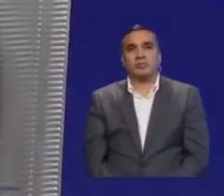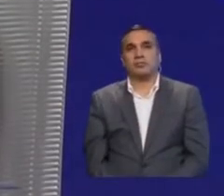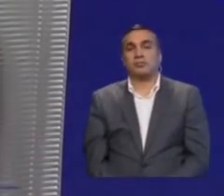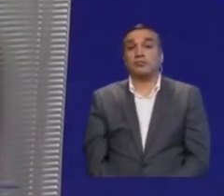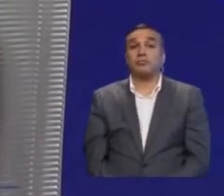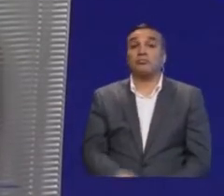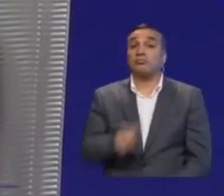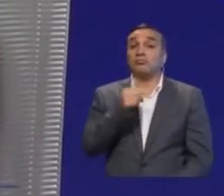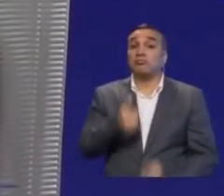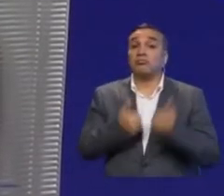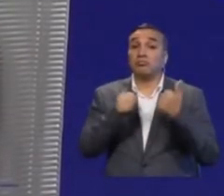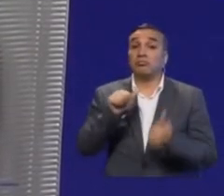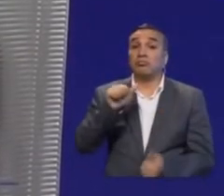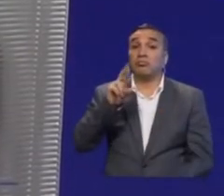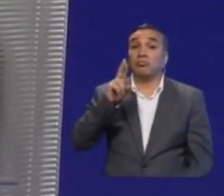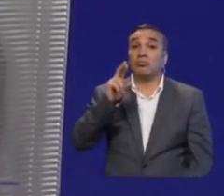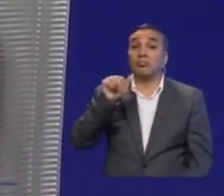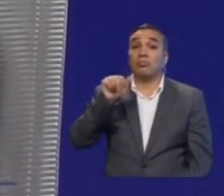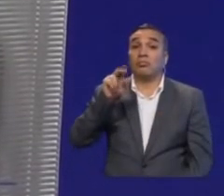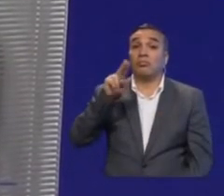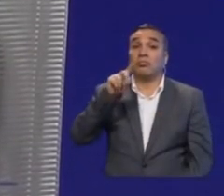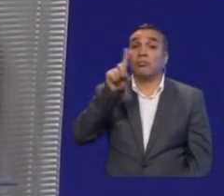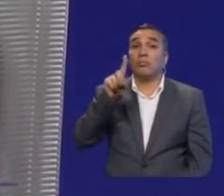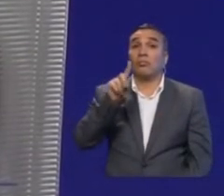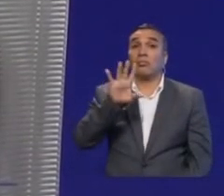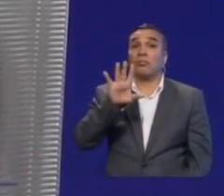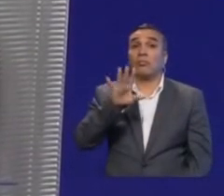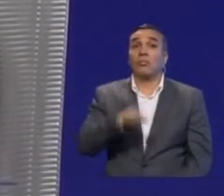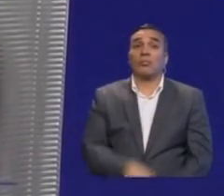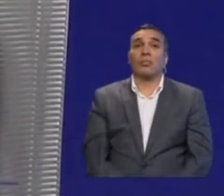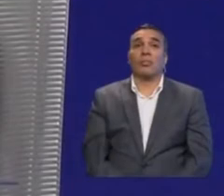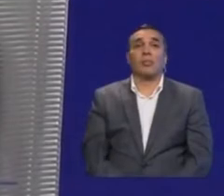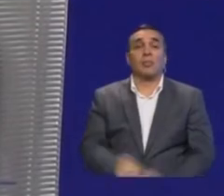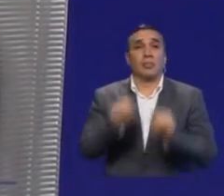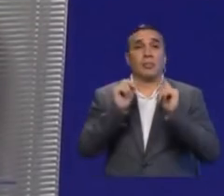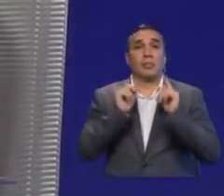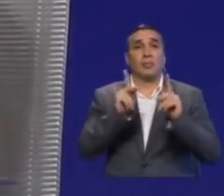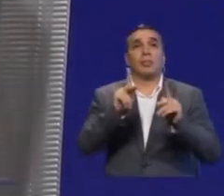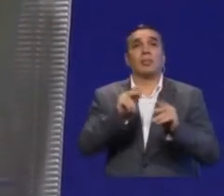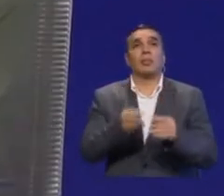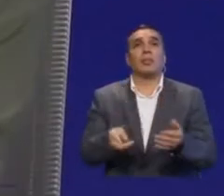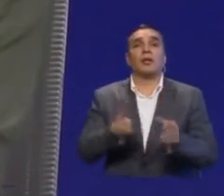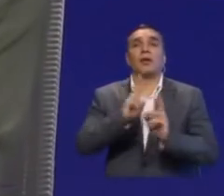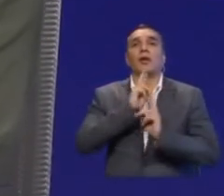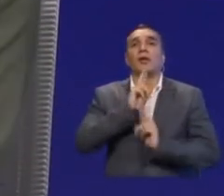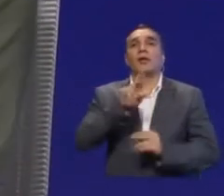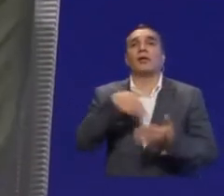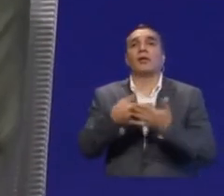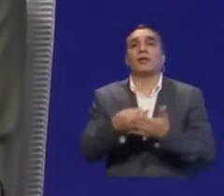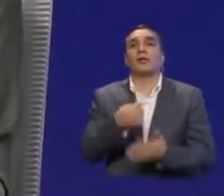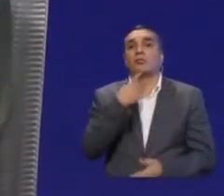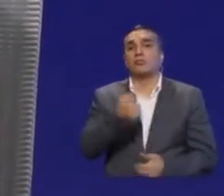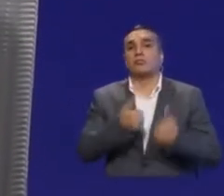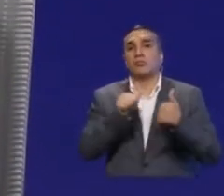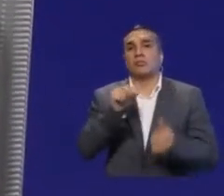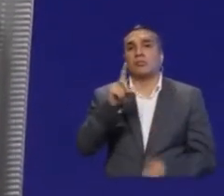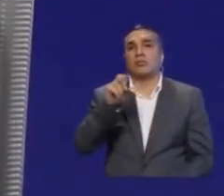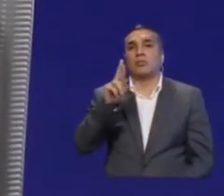El turno del candidato Arauz. Le voy a dar la oportunidad de que le responda a lo que le dijo el candidato